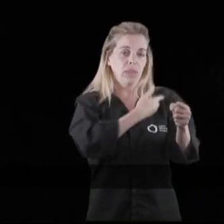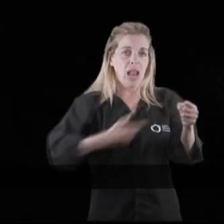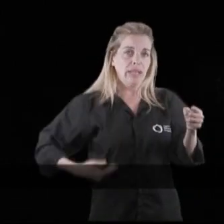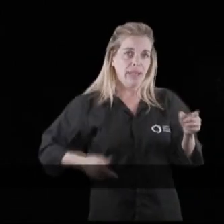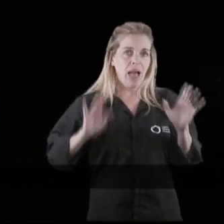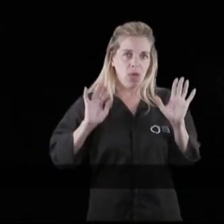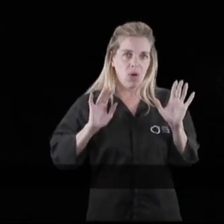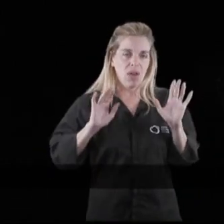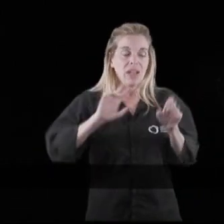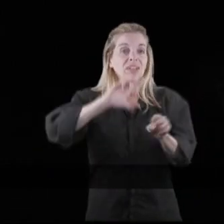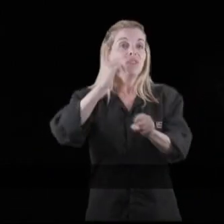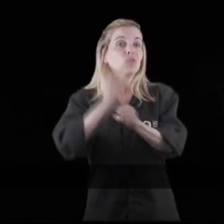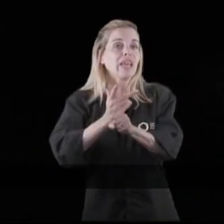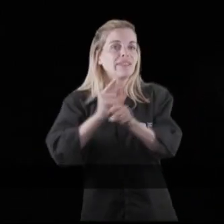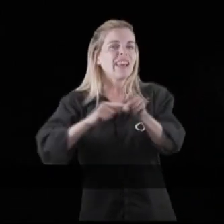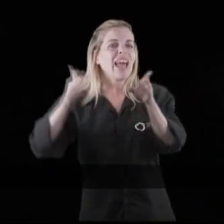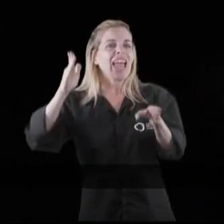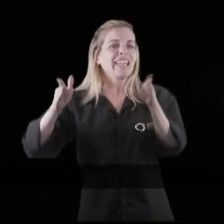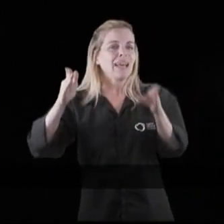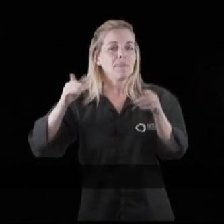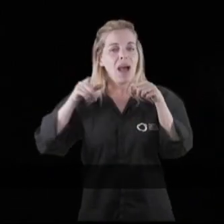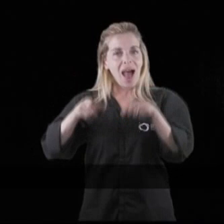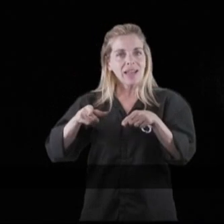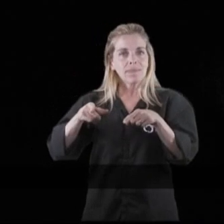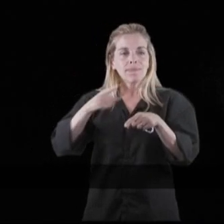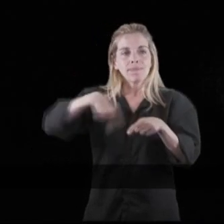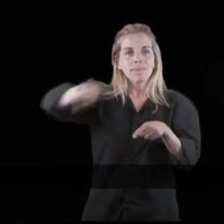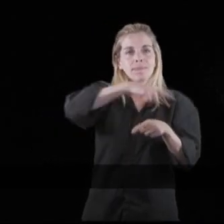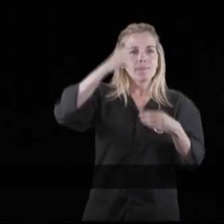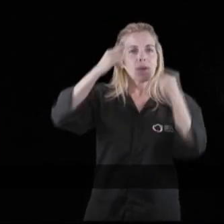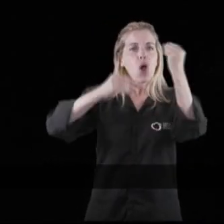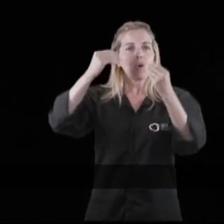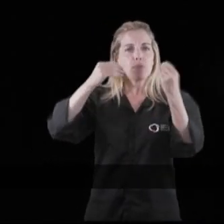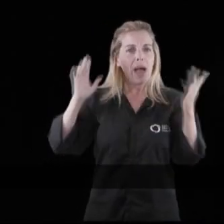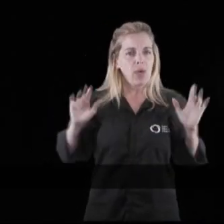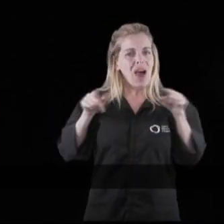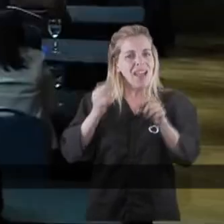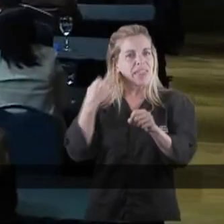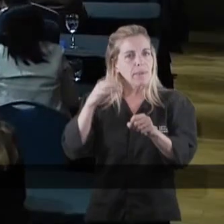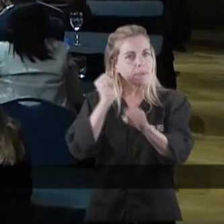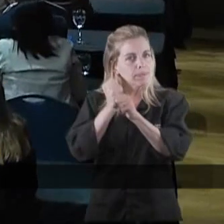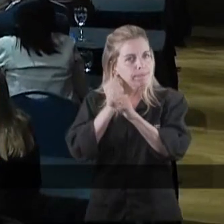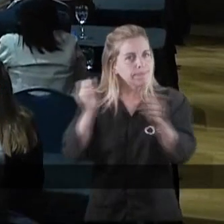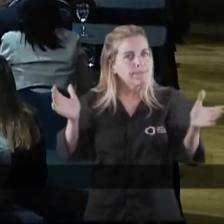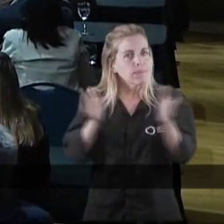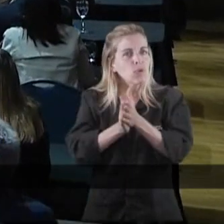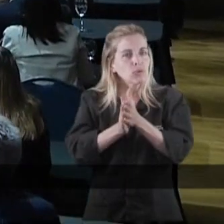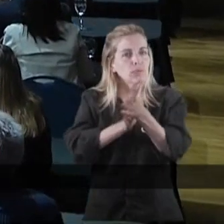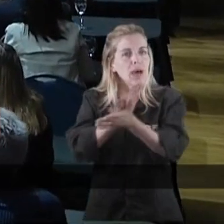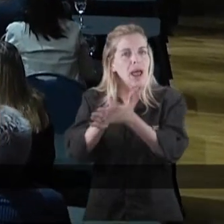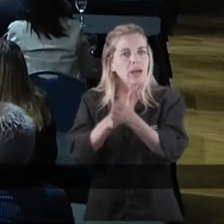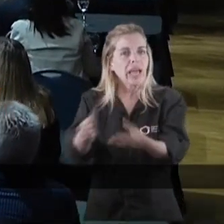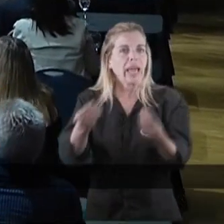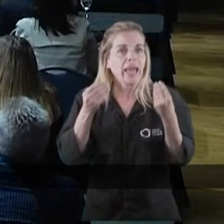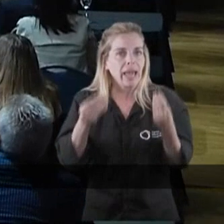Y después hay un tercer tramo, que es el que más nos preocupa, y es donde más tenemos que trabajar, todos juntos, que es el tema